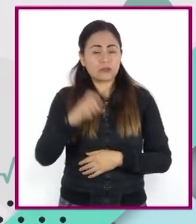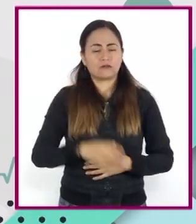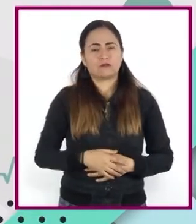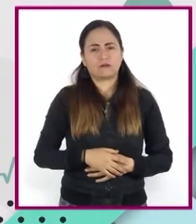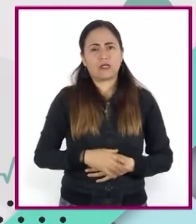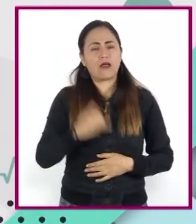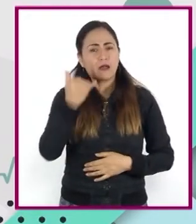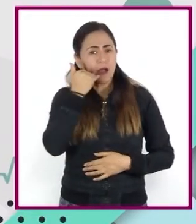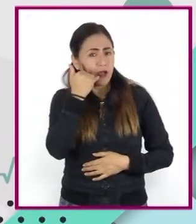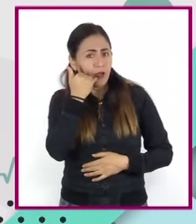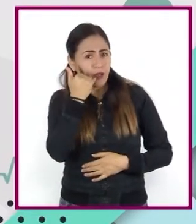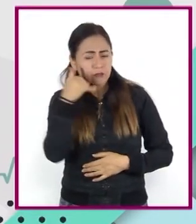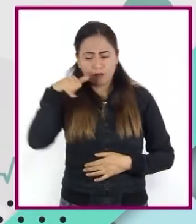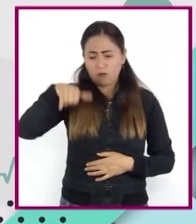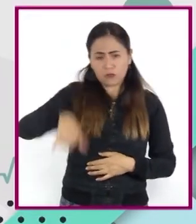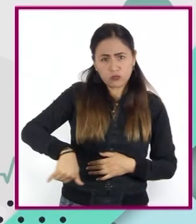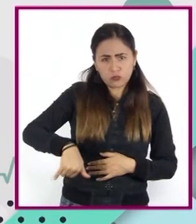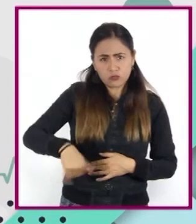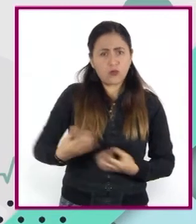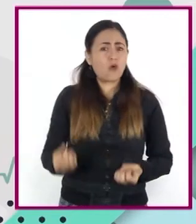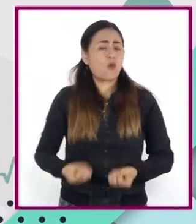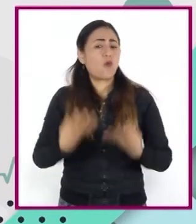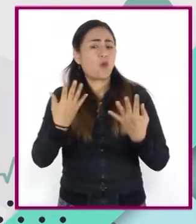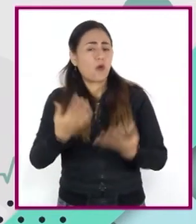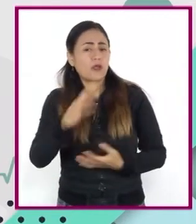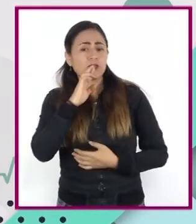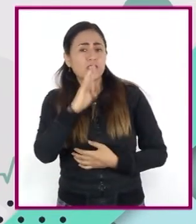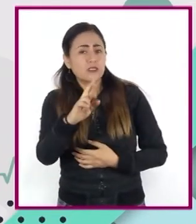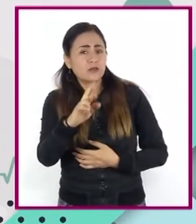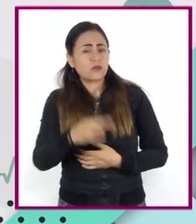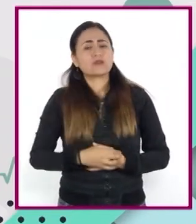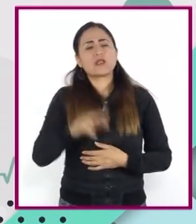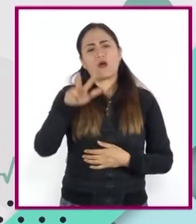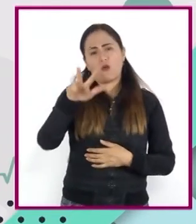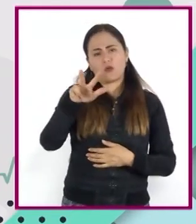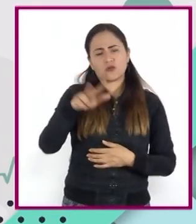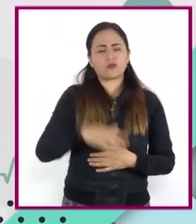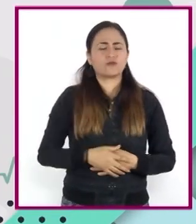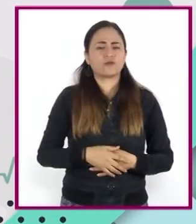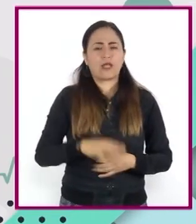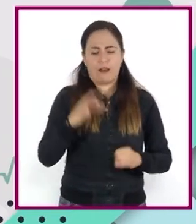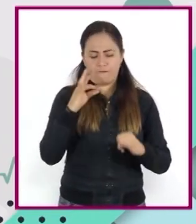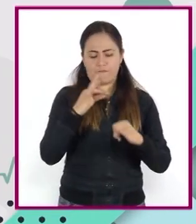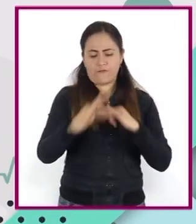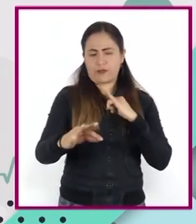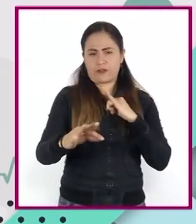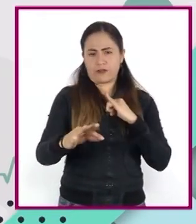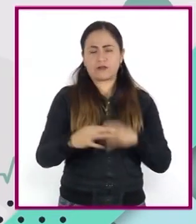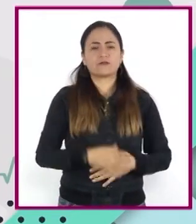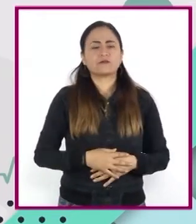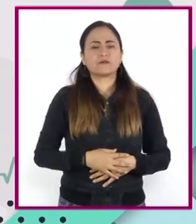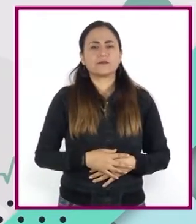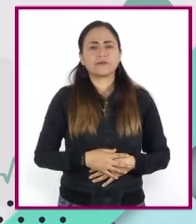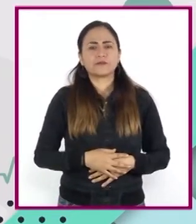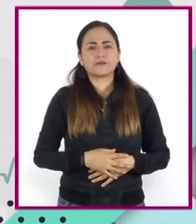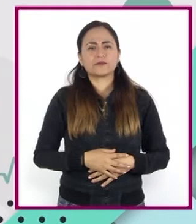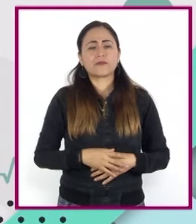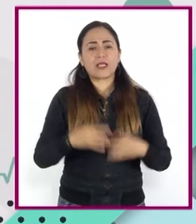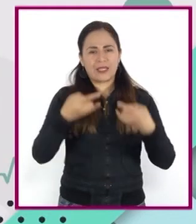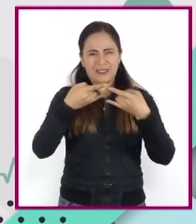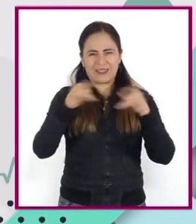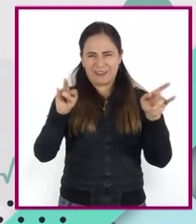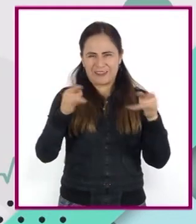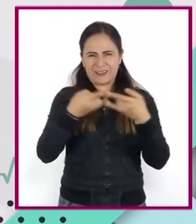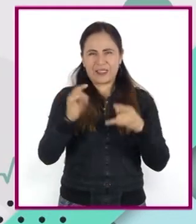tener teléfono fijo en casa, la respuesta tuvo una frecuencia absoluta de 8. Y por último, en el caso de la categoría